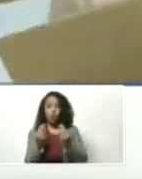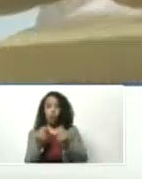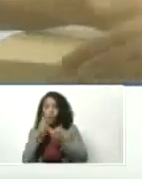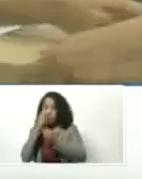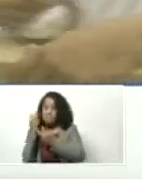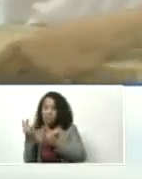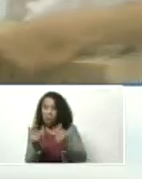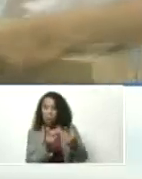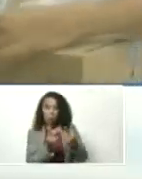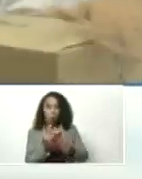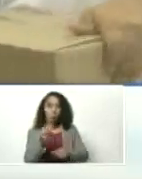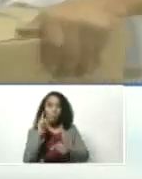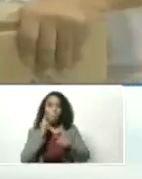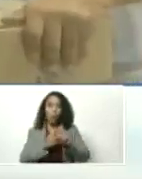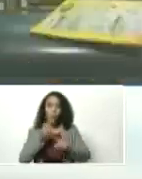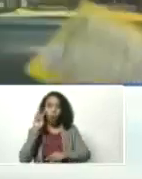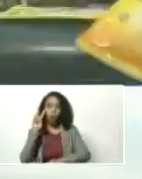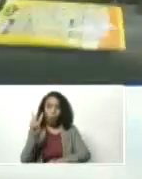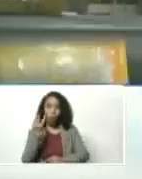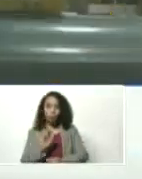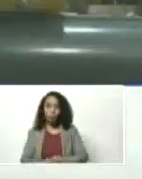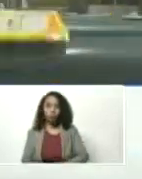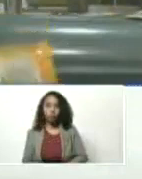al cuadrado.